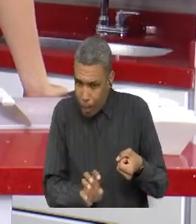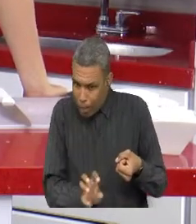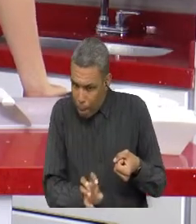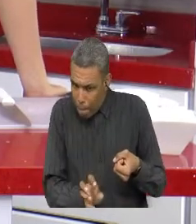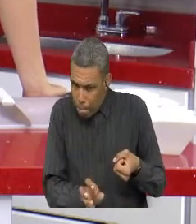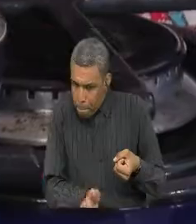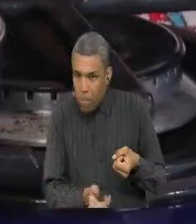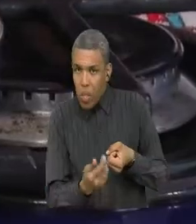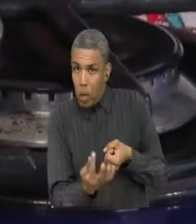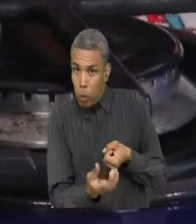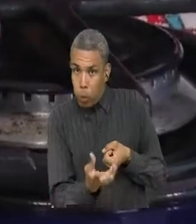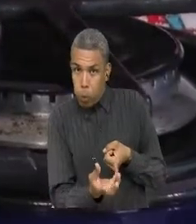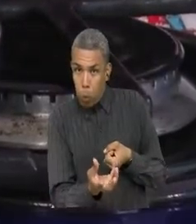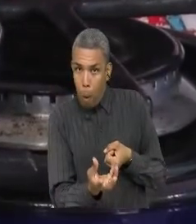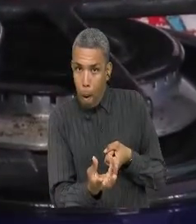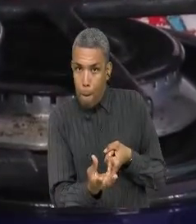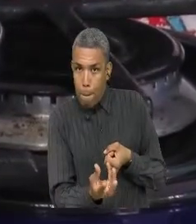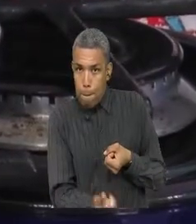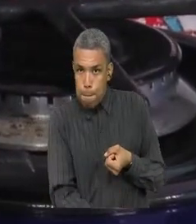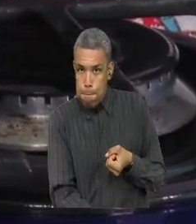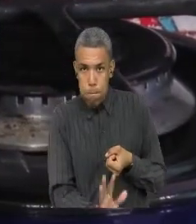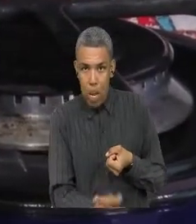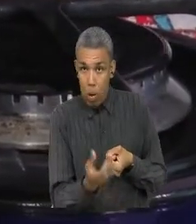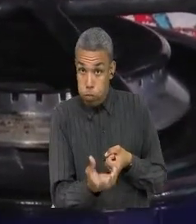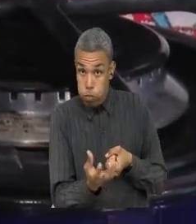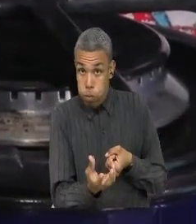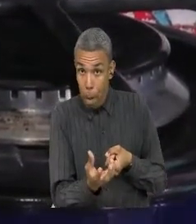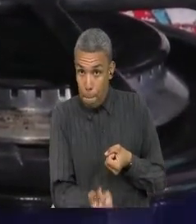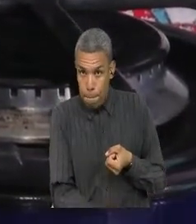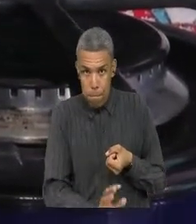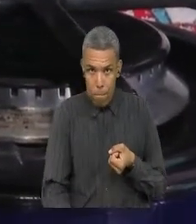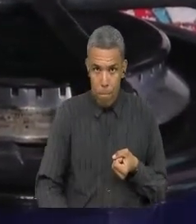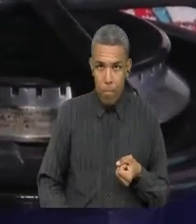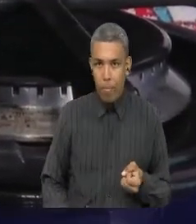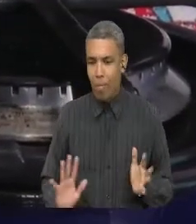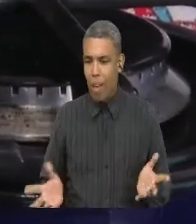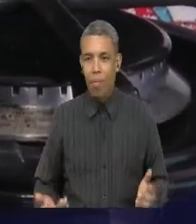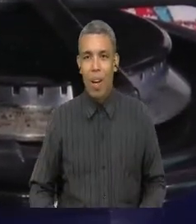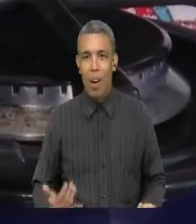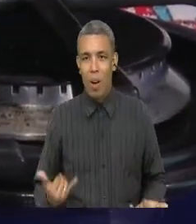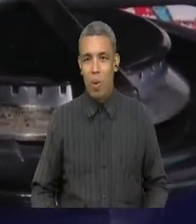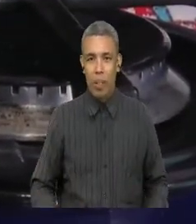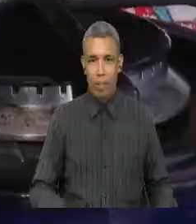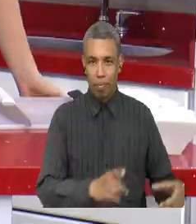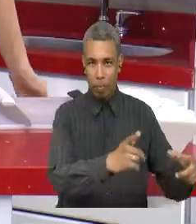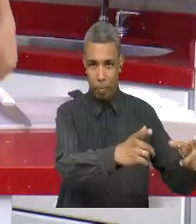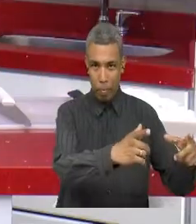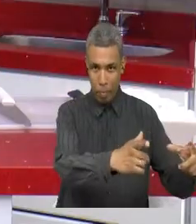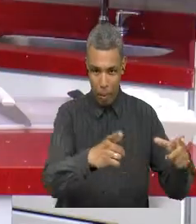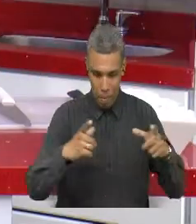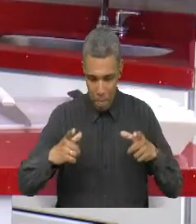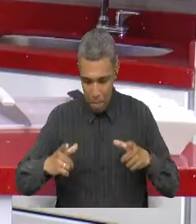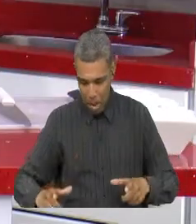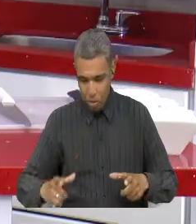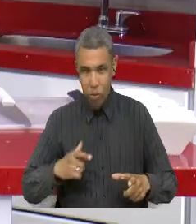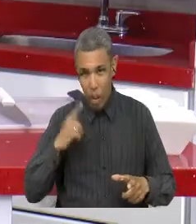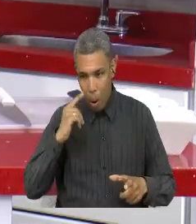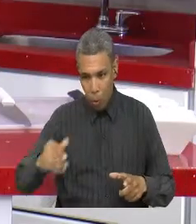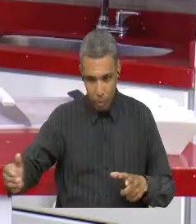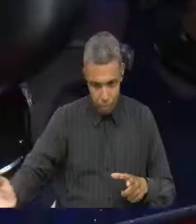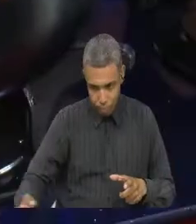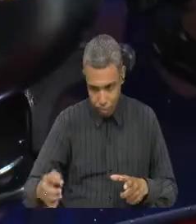Le terminamos la pechuga y seguimos con el emplatado. Son cosas muy sencillas. Bueno, bien, ya saben ustedes,